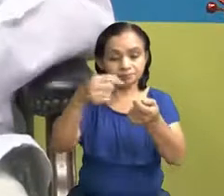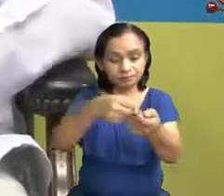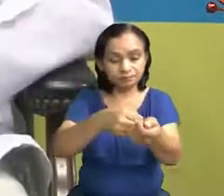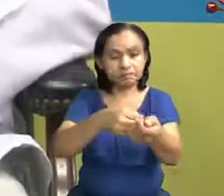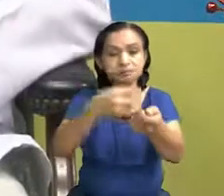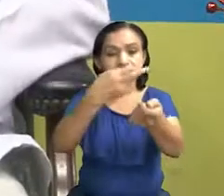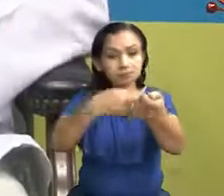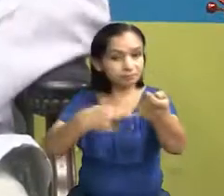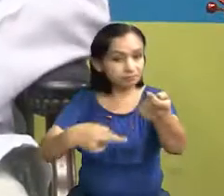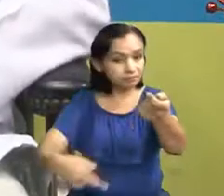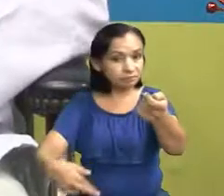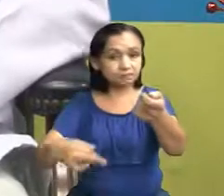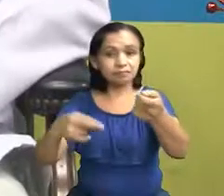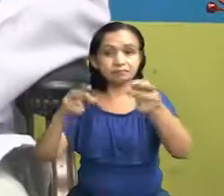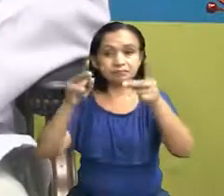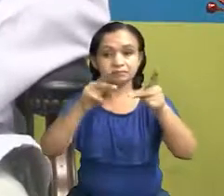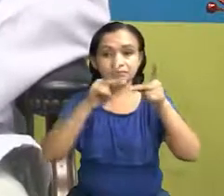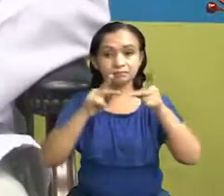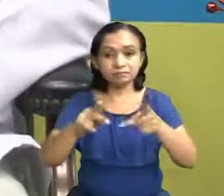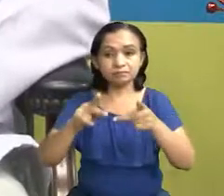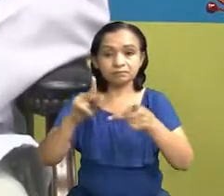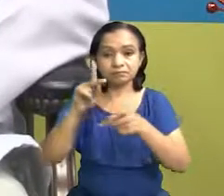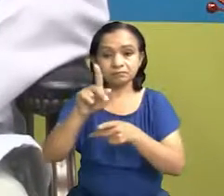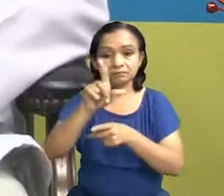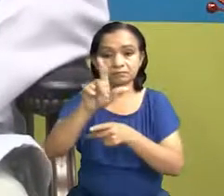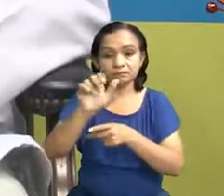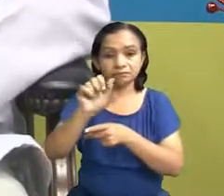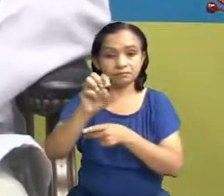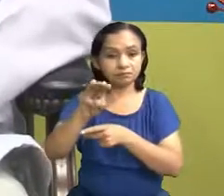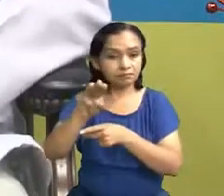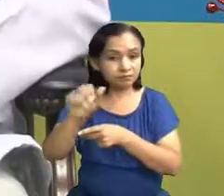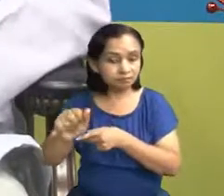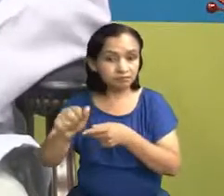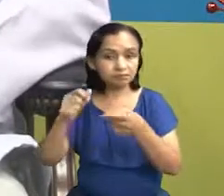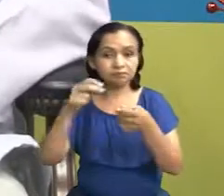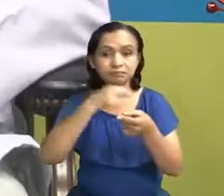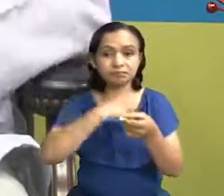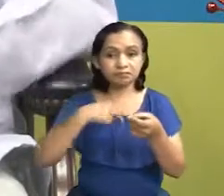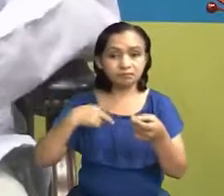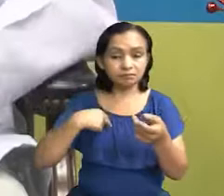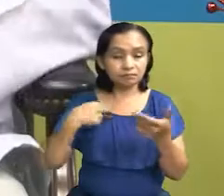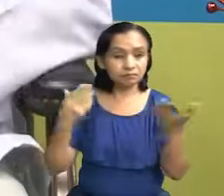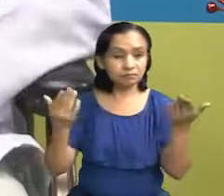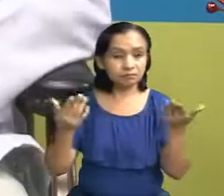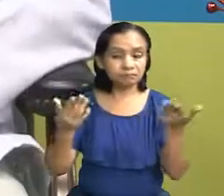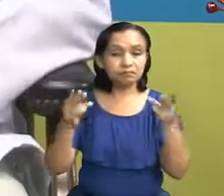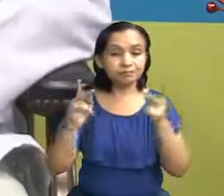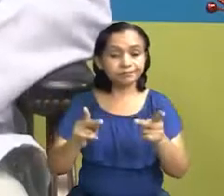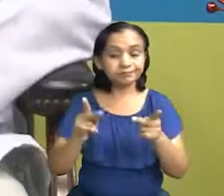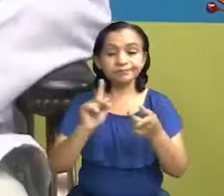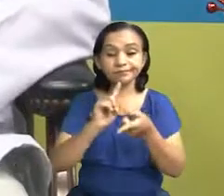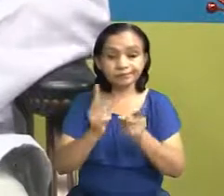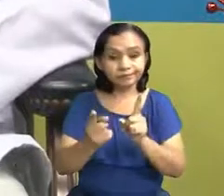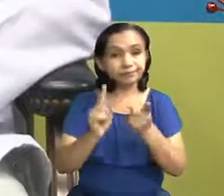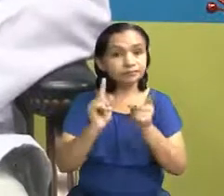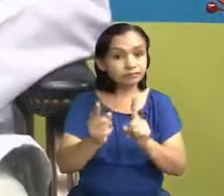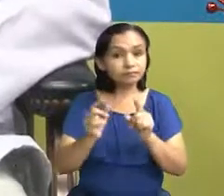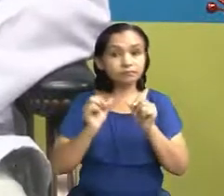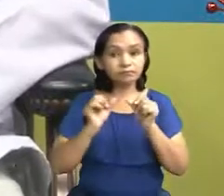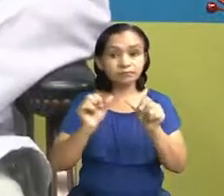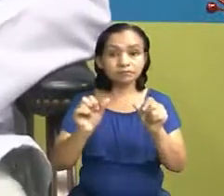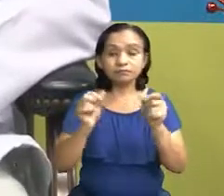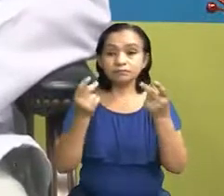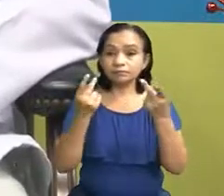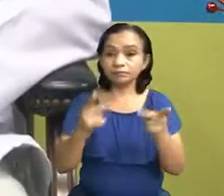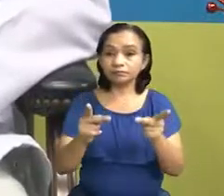los hemofílicos, por ejemplo, que requieren plasma o crioprecipitados constantemente. Luego,